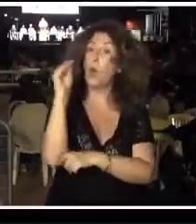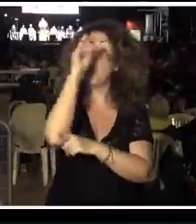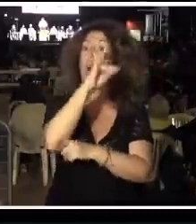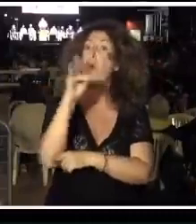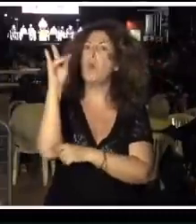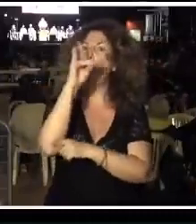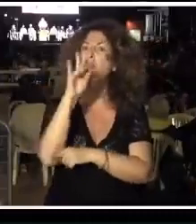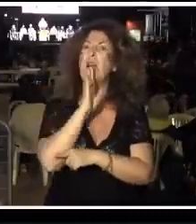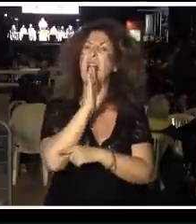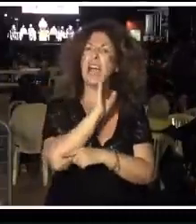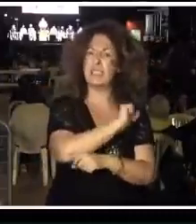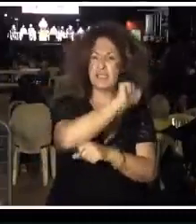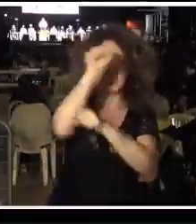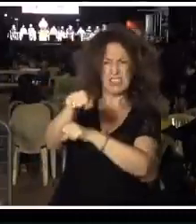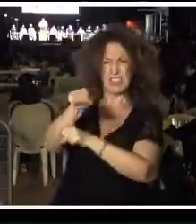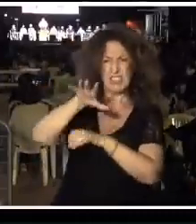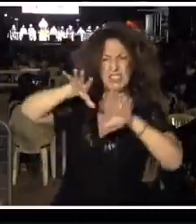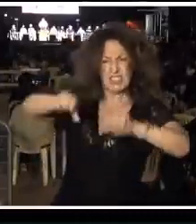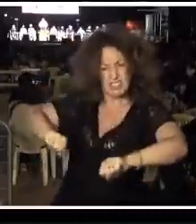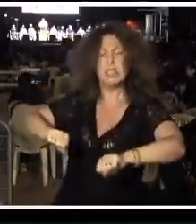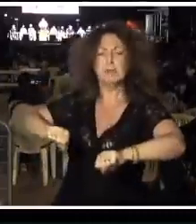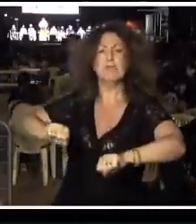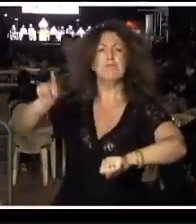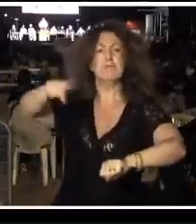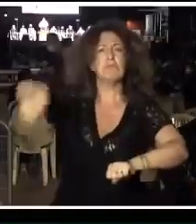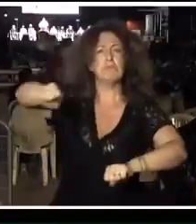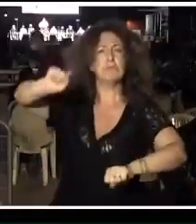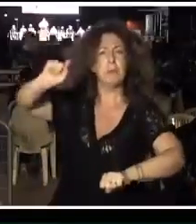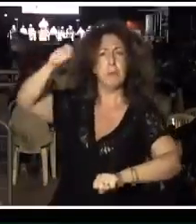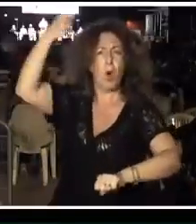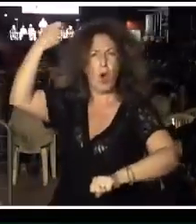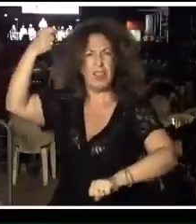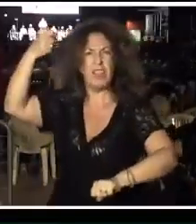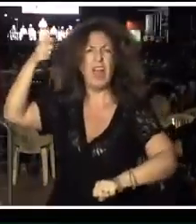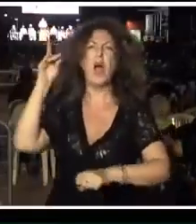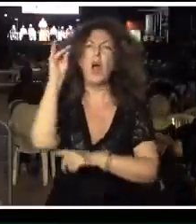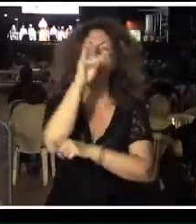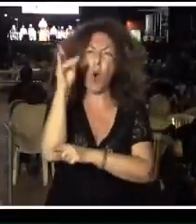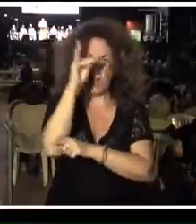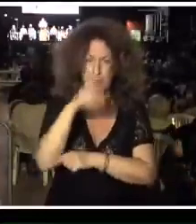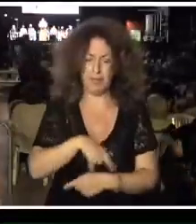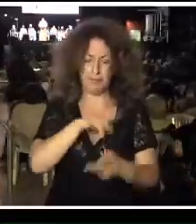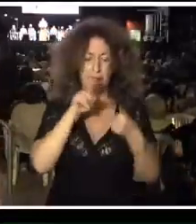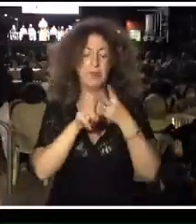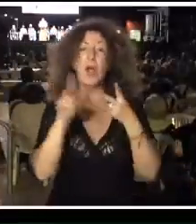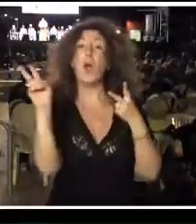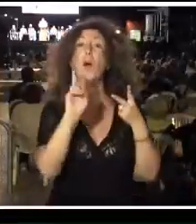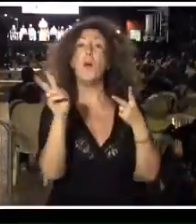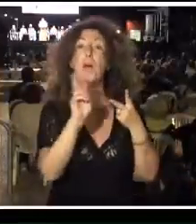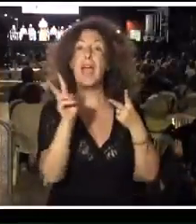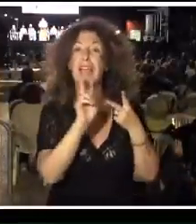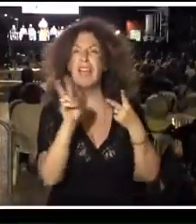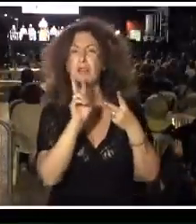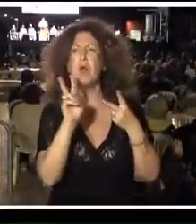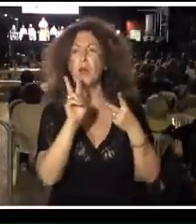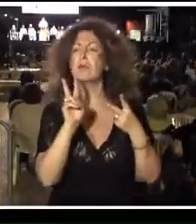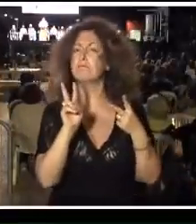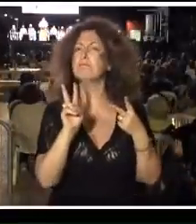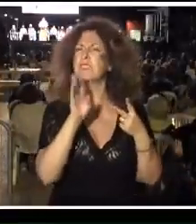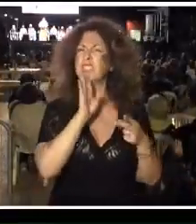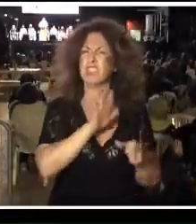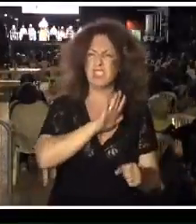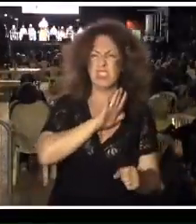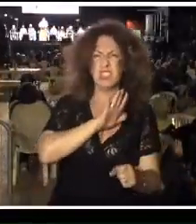al golpe de Estado y la intervención extranjera. El bravo pueblo de Venezuela está rompiendo el criminal